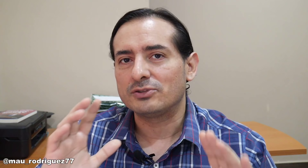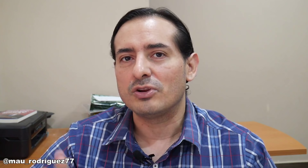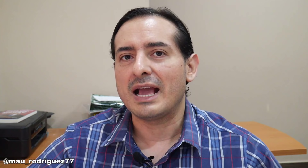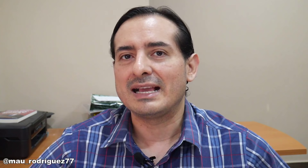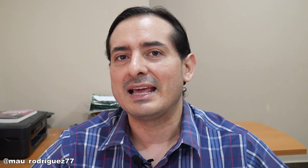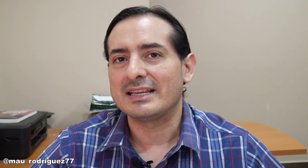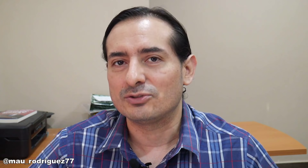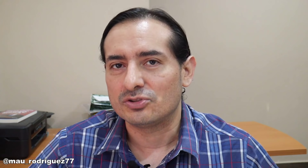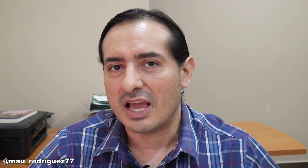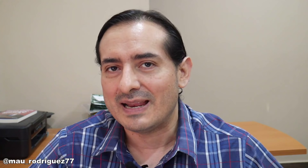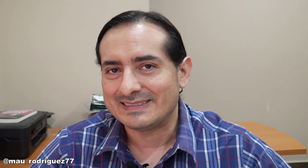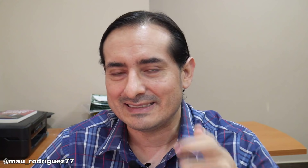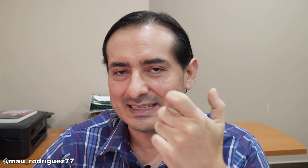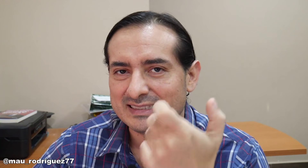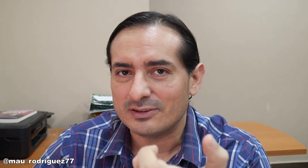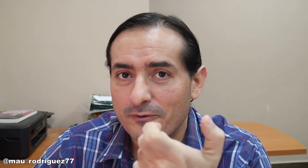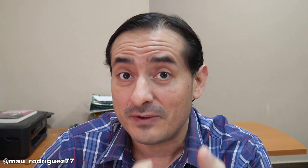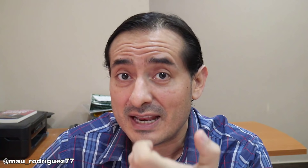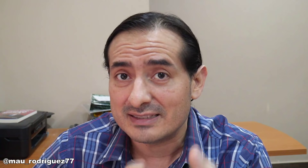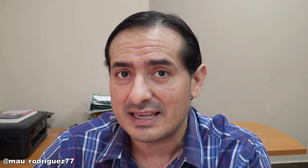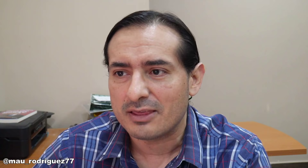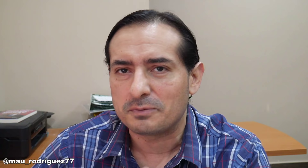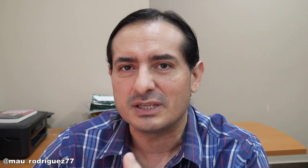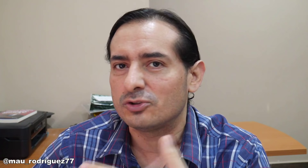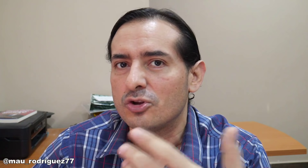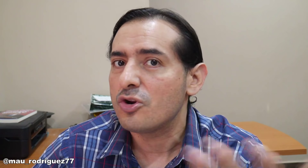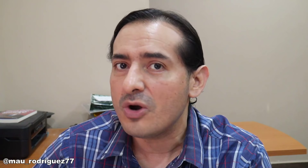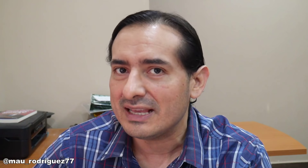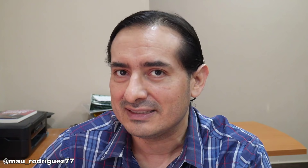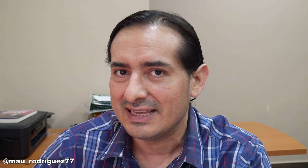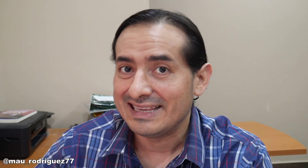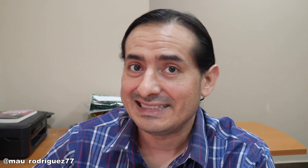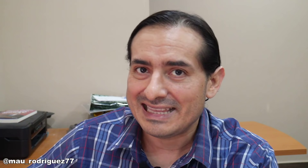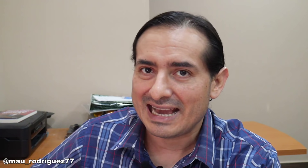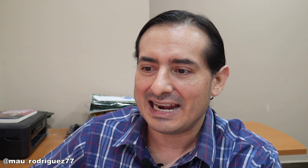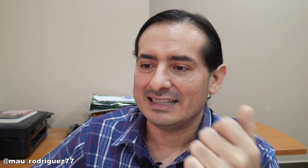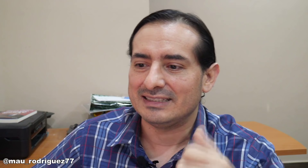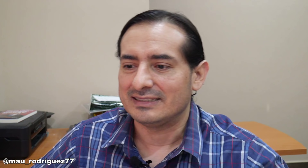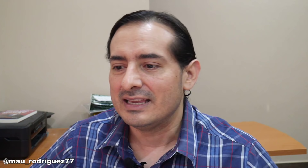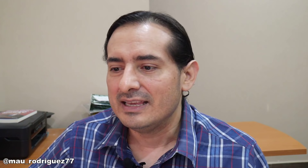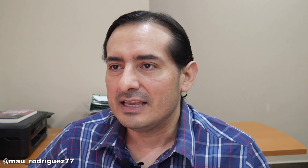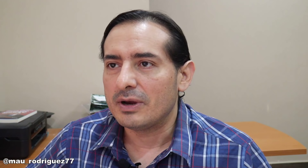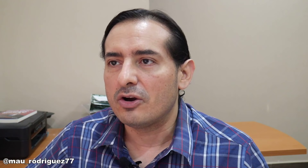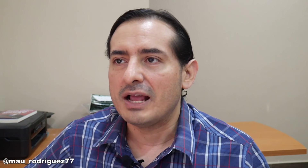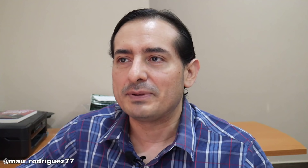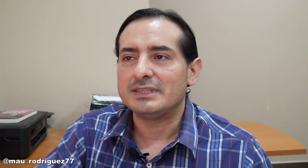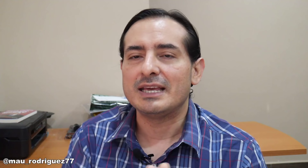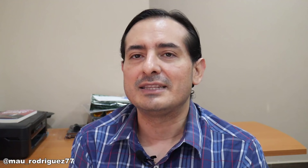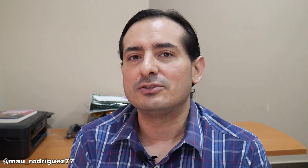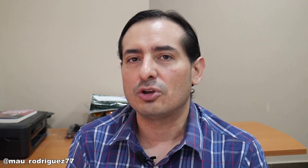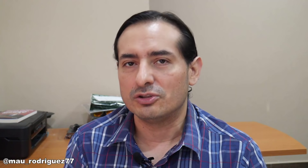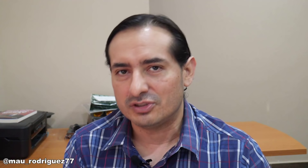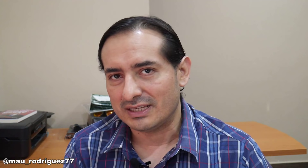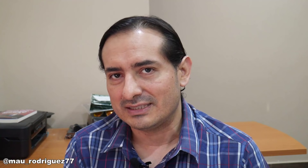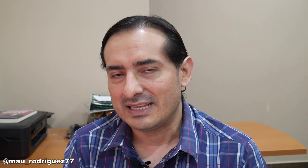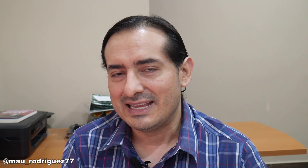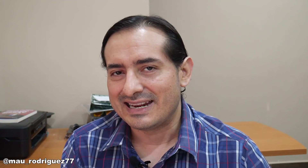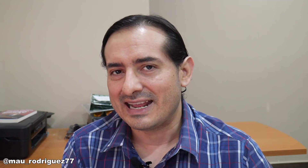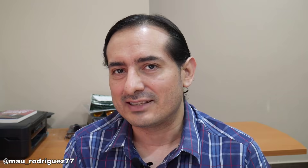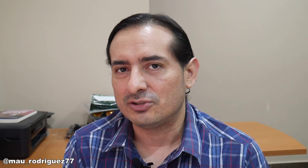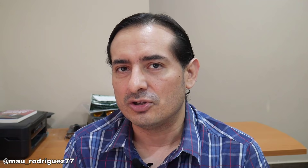un personaje en las redes sociales que está siendo financiado, porque esto no es día gratis. Y bueno, el presidente